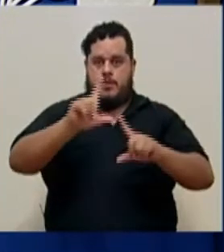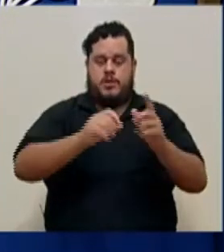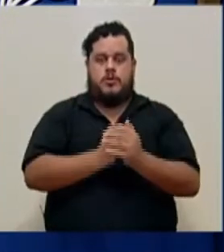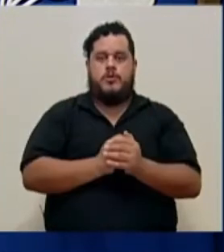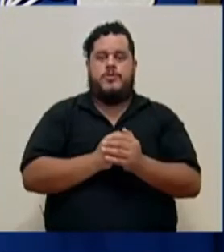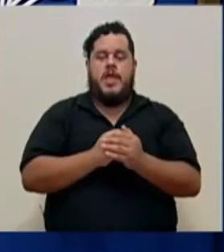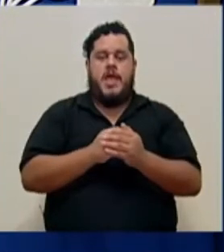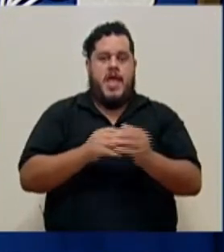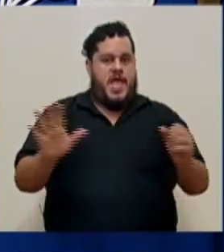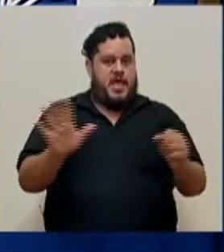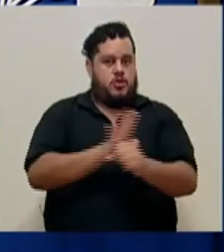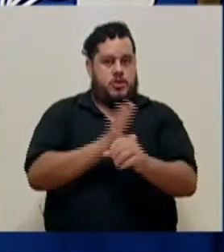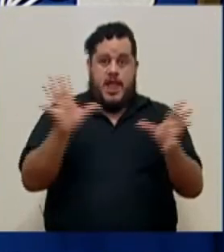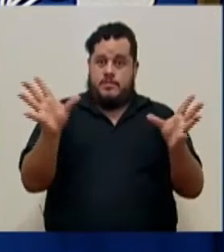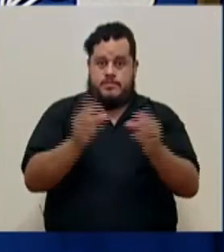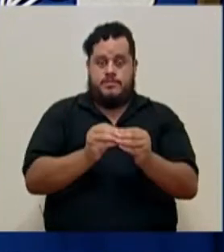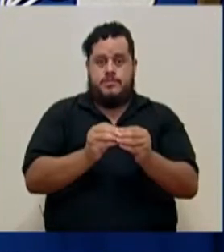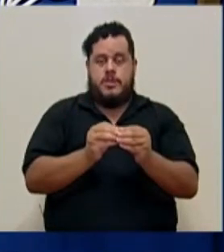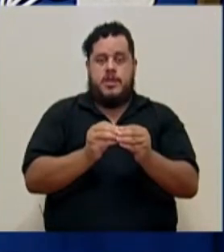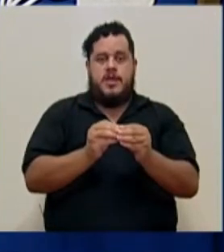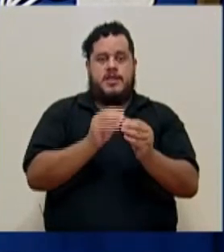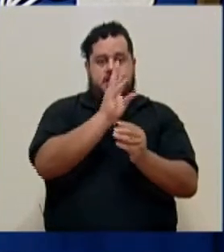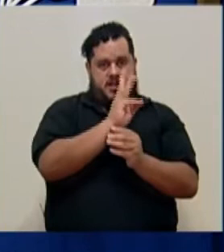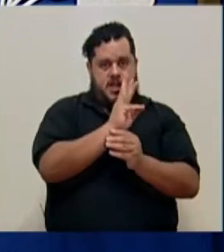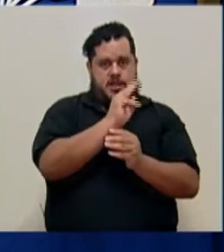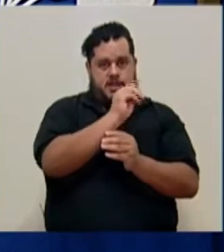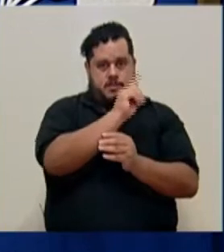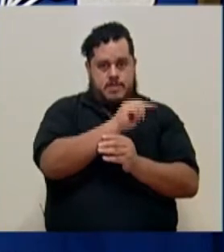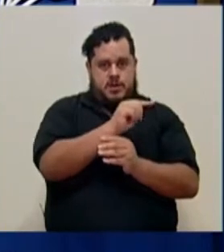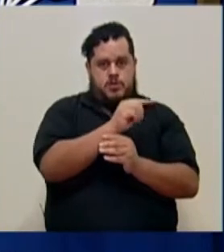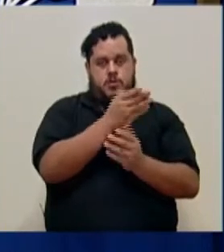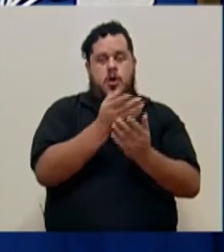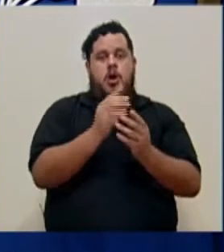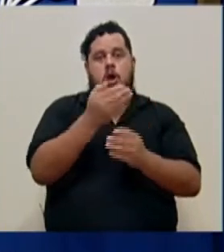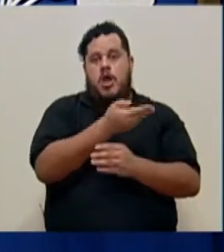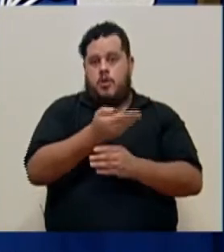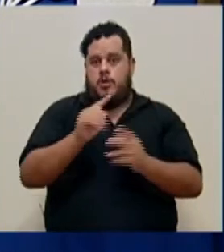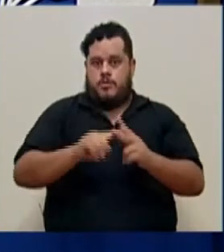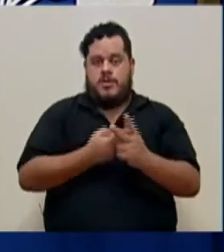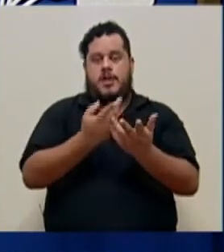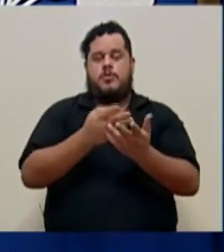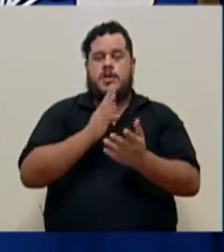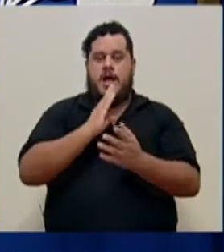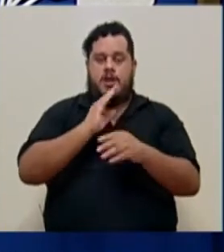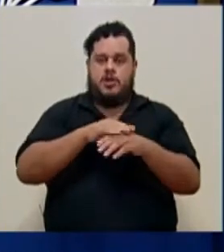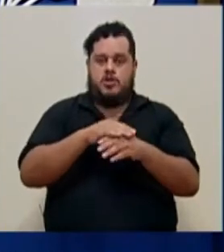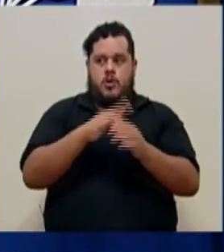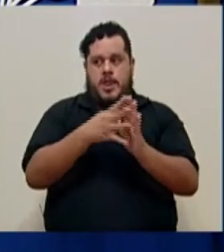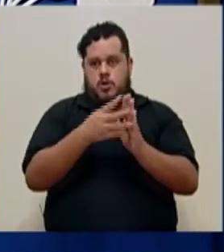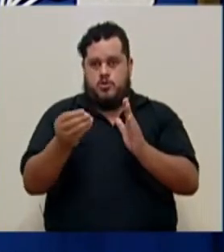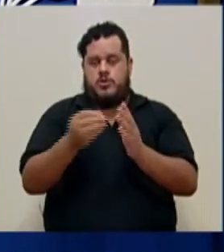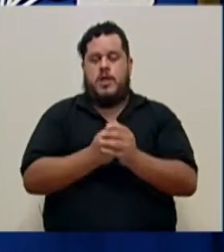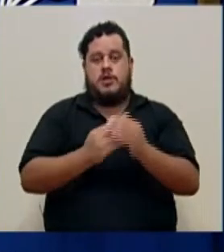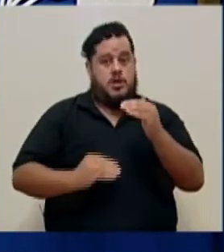La cifra total del país desde el 6 de marzo de este año, cuando empezamos a reportar casos, asciende ya